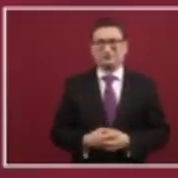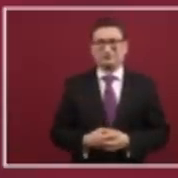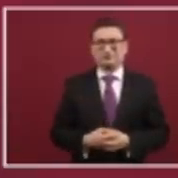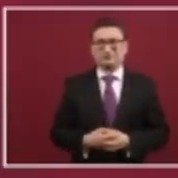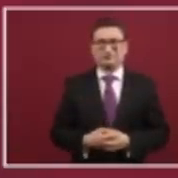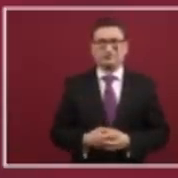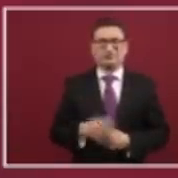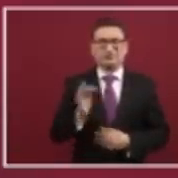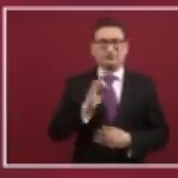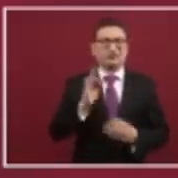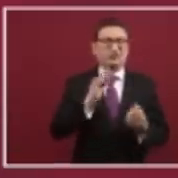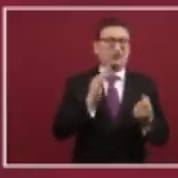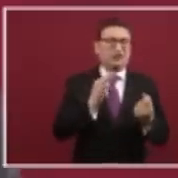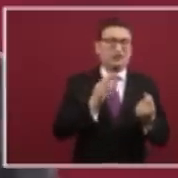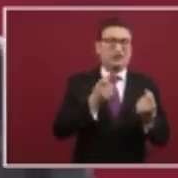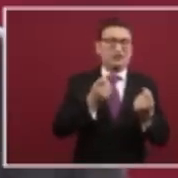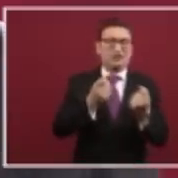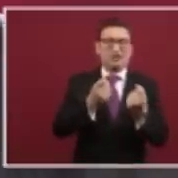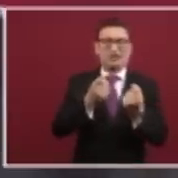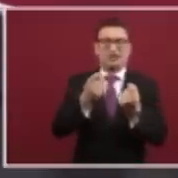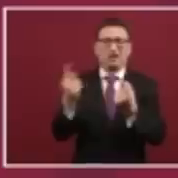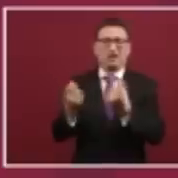a lo mejor van a haber otros